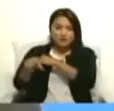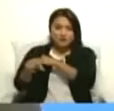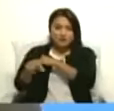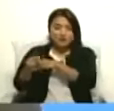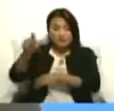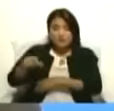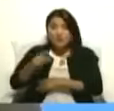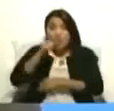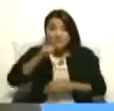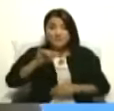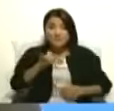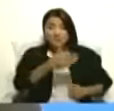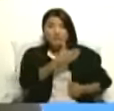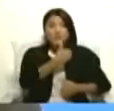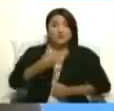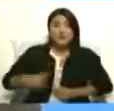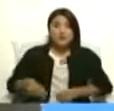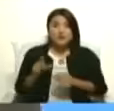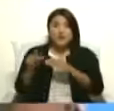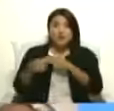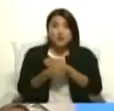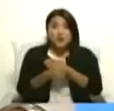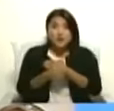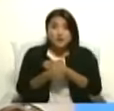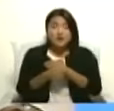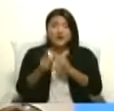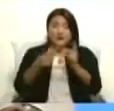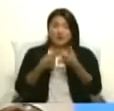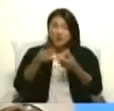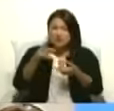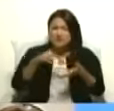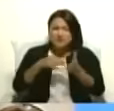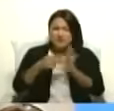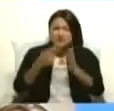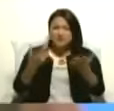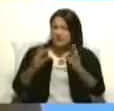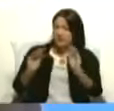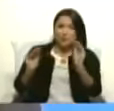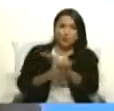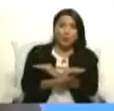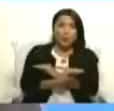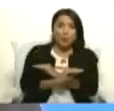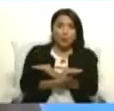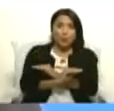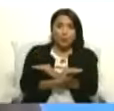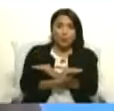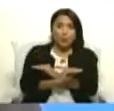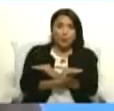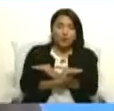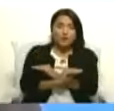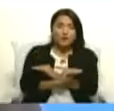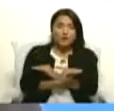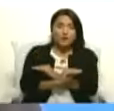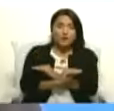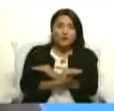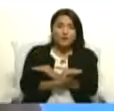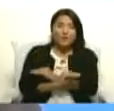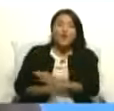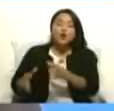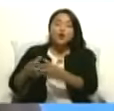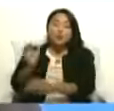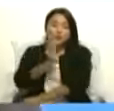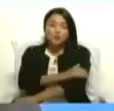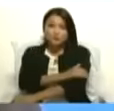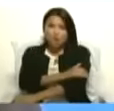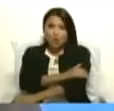venezolano no les parece que es un contraste demasiado grande la diferencia entre esta sembradora de ceniza o el otro el